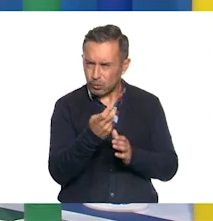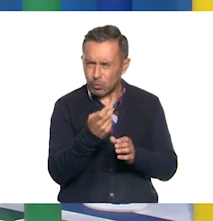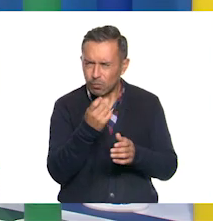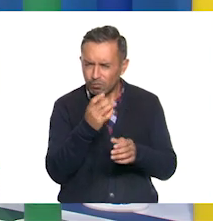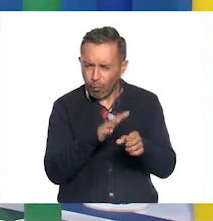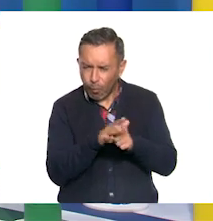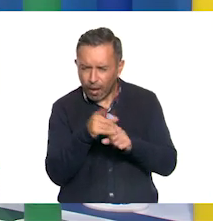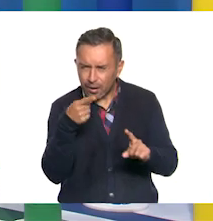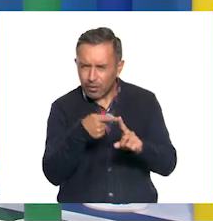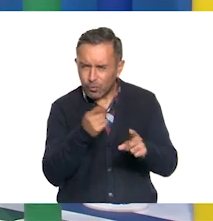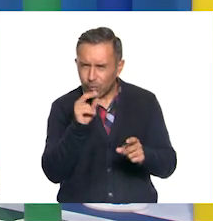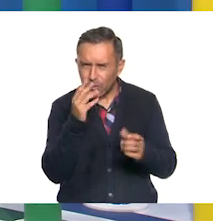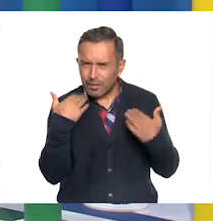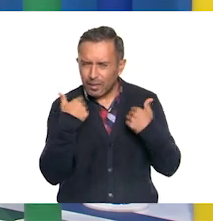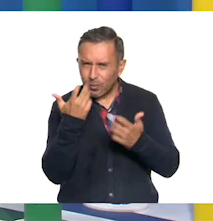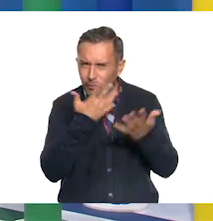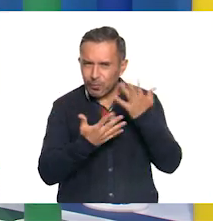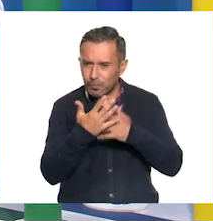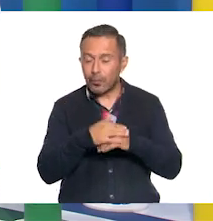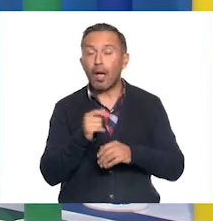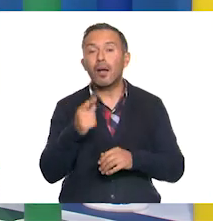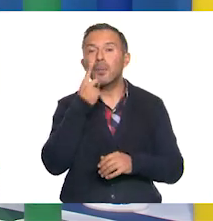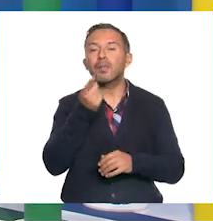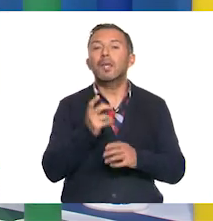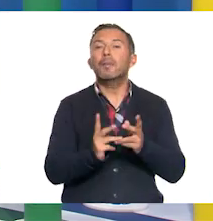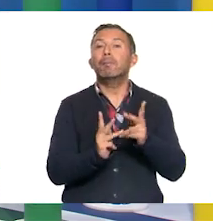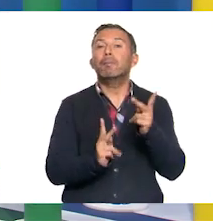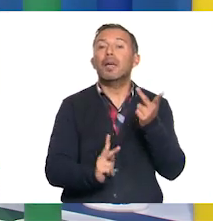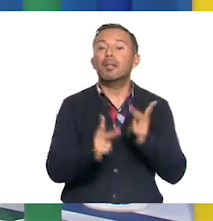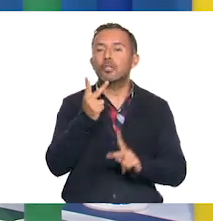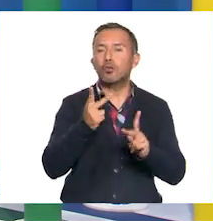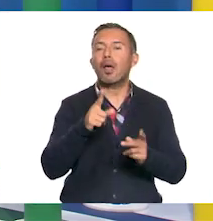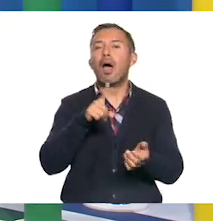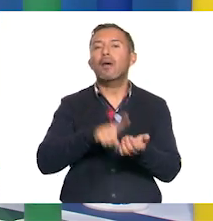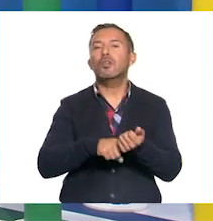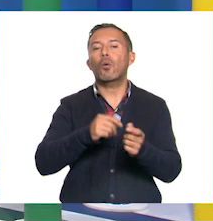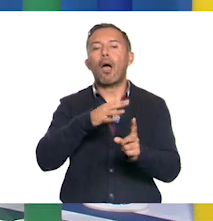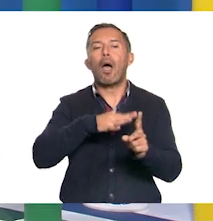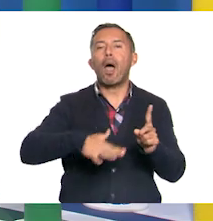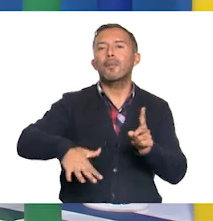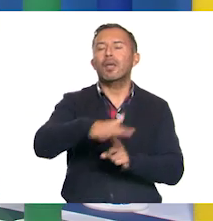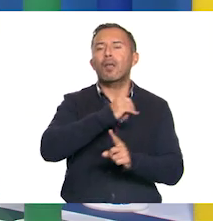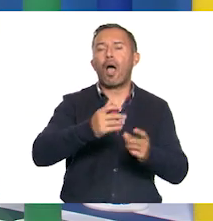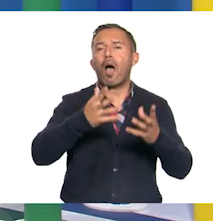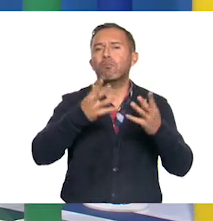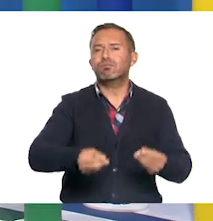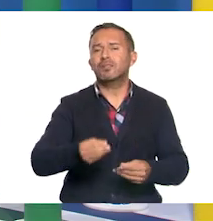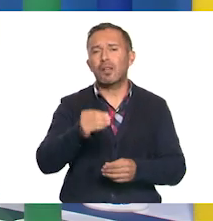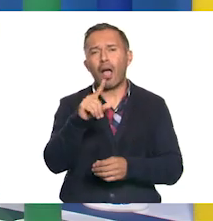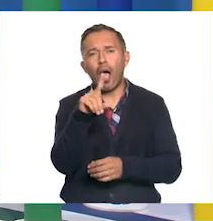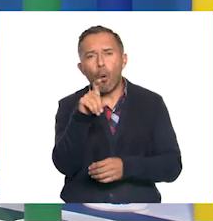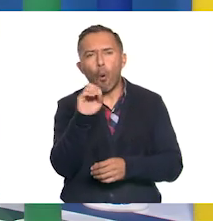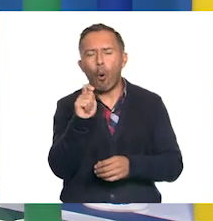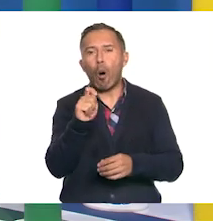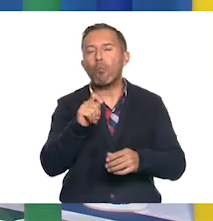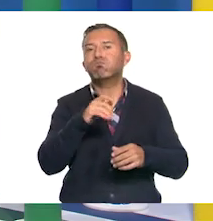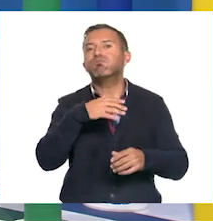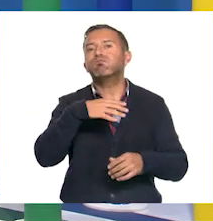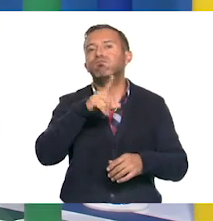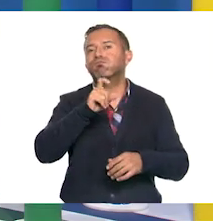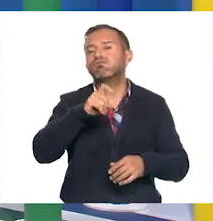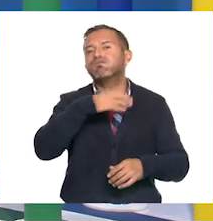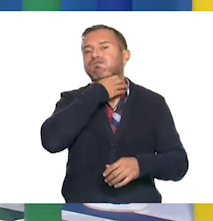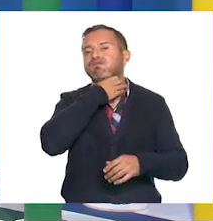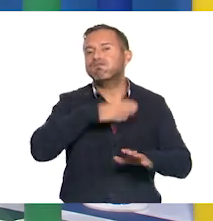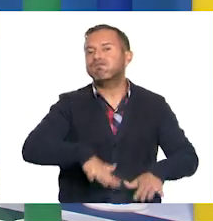pues mira, Ale, se refiere a la vegetación que crece en ambientes saturados de agua o inundados. Y en esta